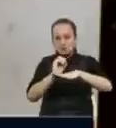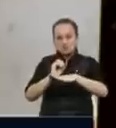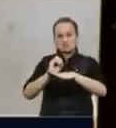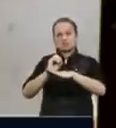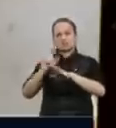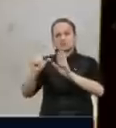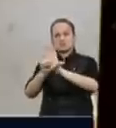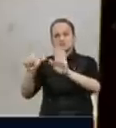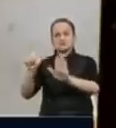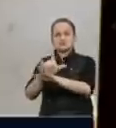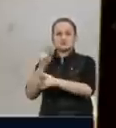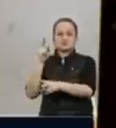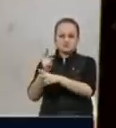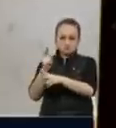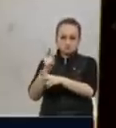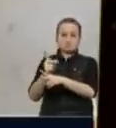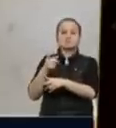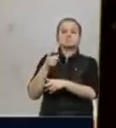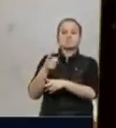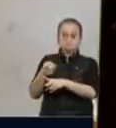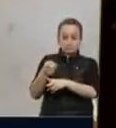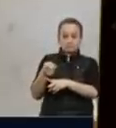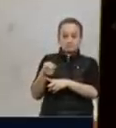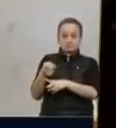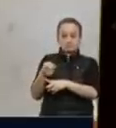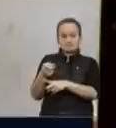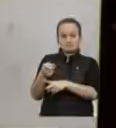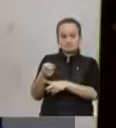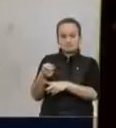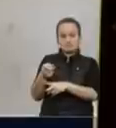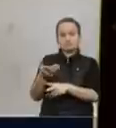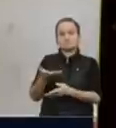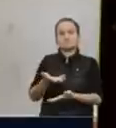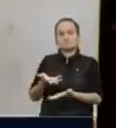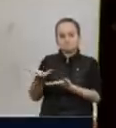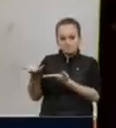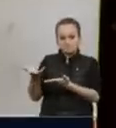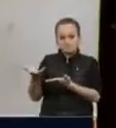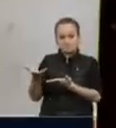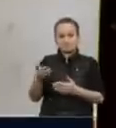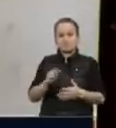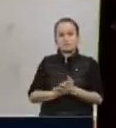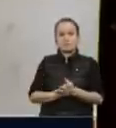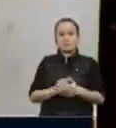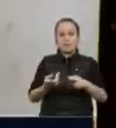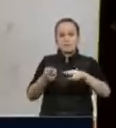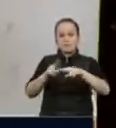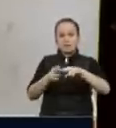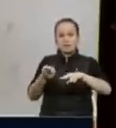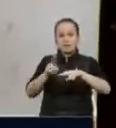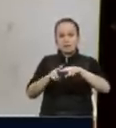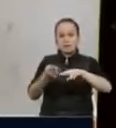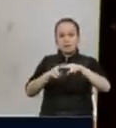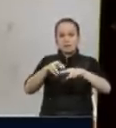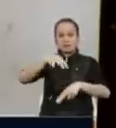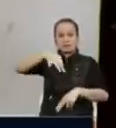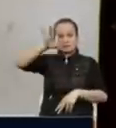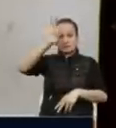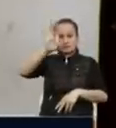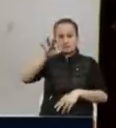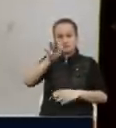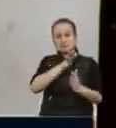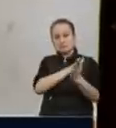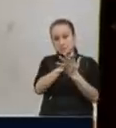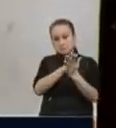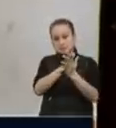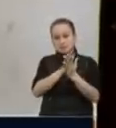que precisamente, tal vez por ello, tuvieron los incrementos que mencionaba ahora.